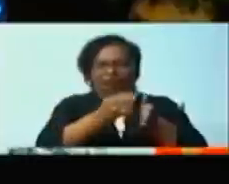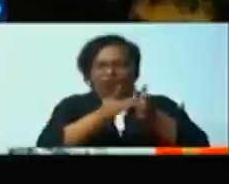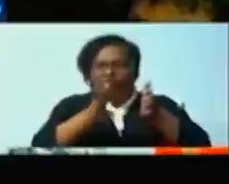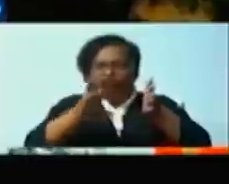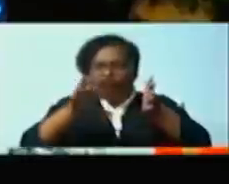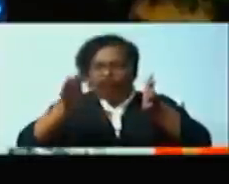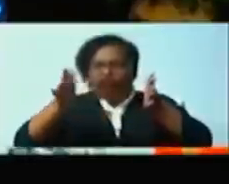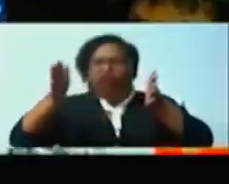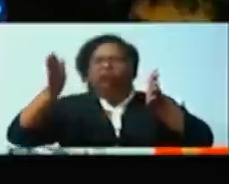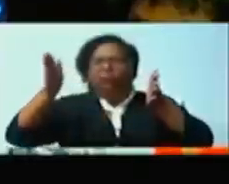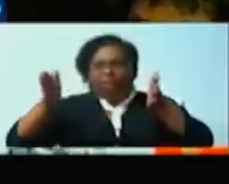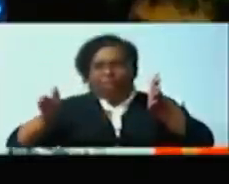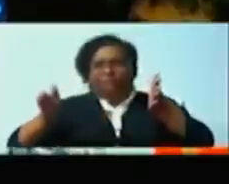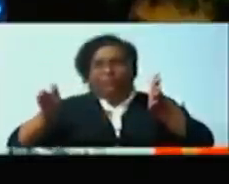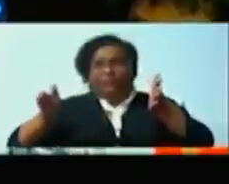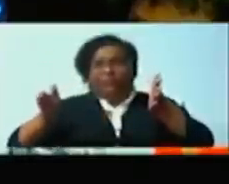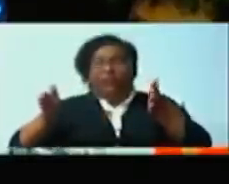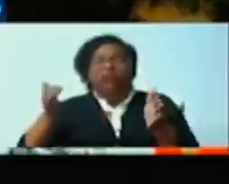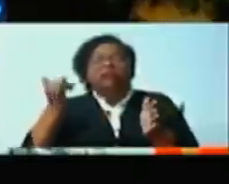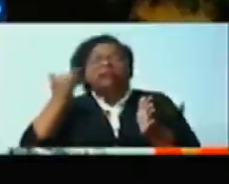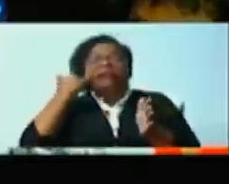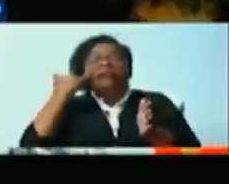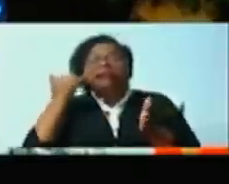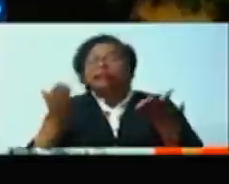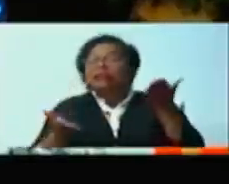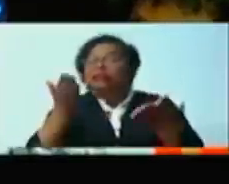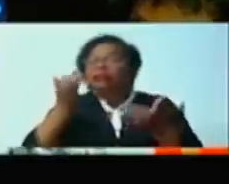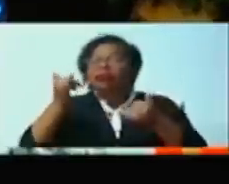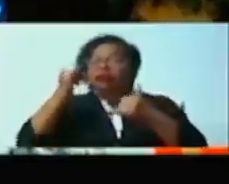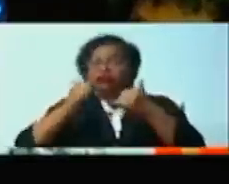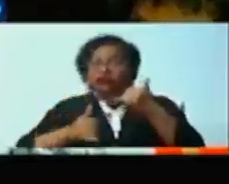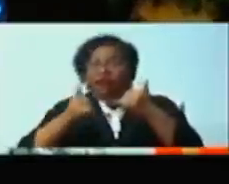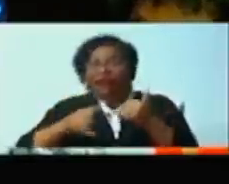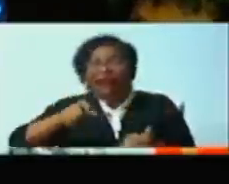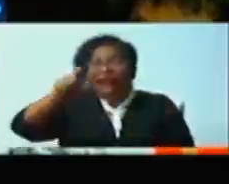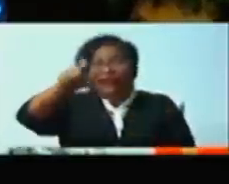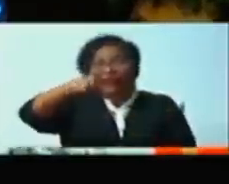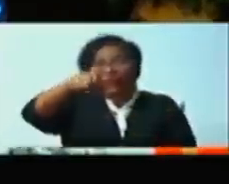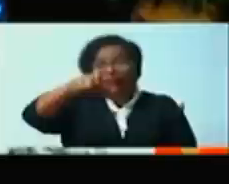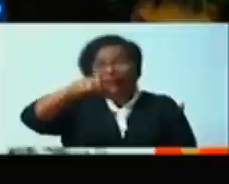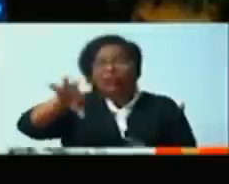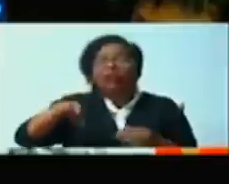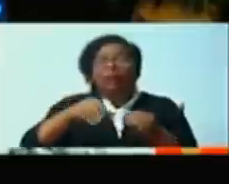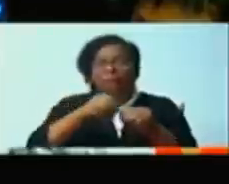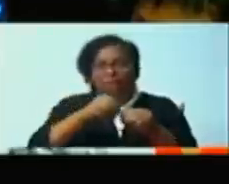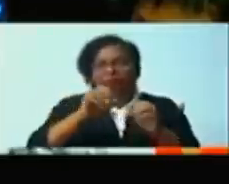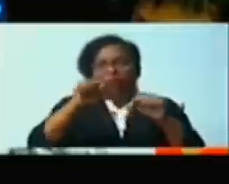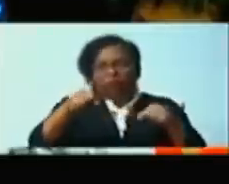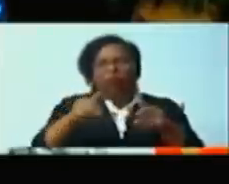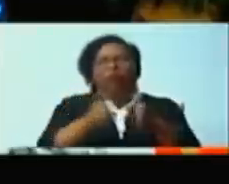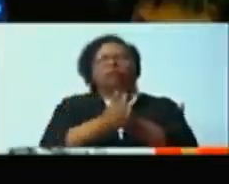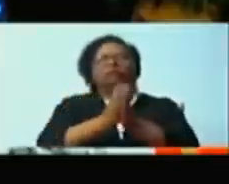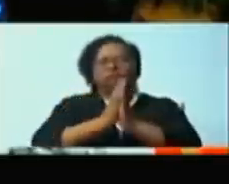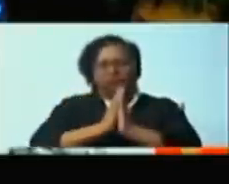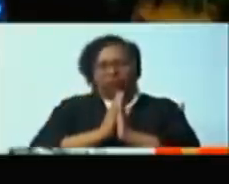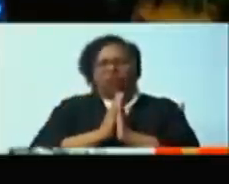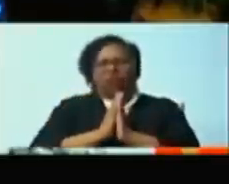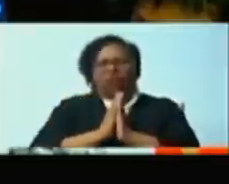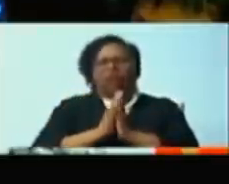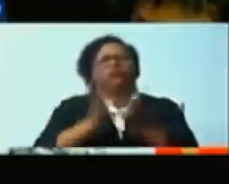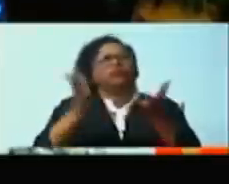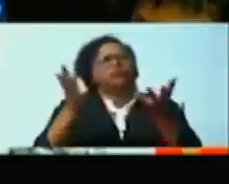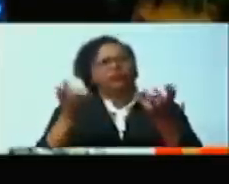esa comisión le pida al pleno mira que necesita más días para hacerlo Pero que no quede en el aire y por eso queremos pedir que el pleno así como